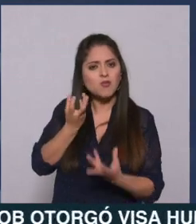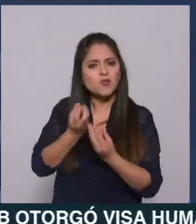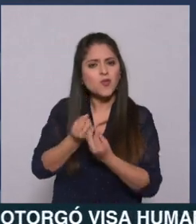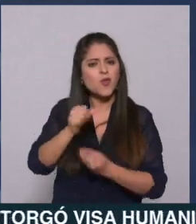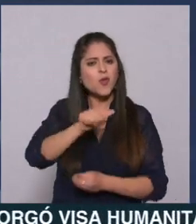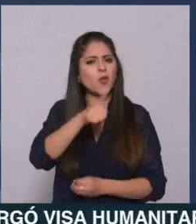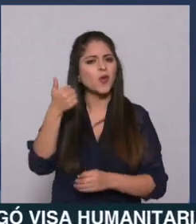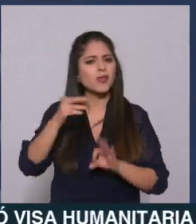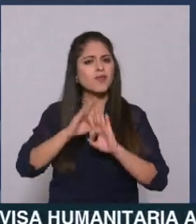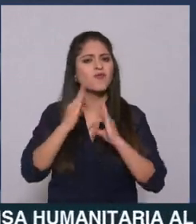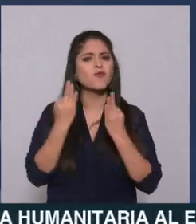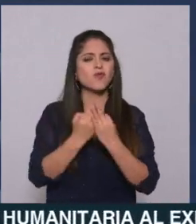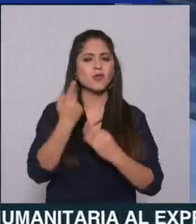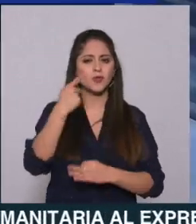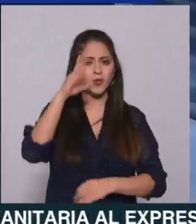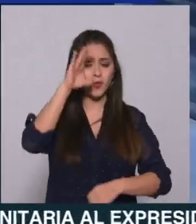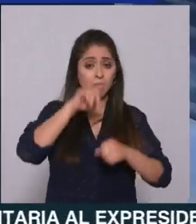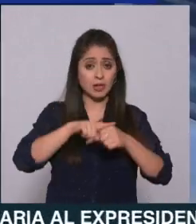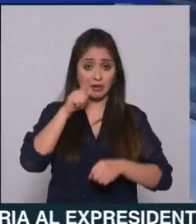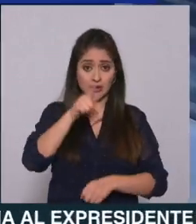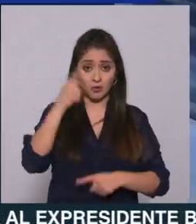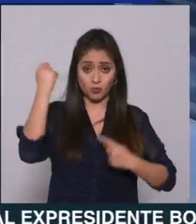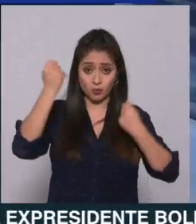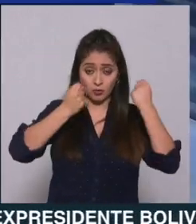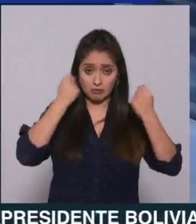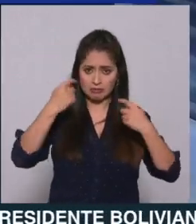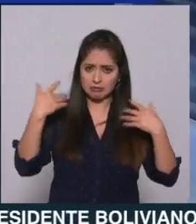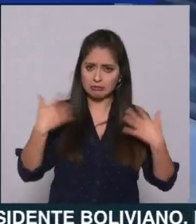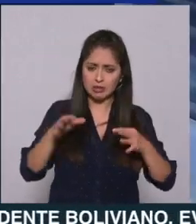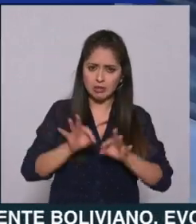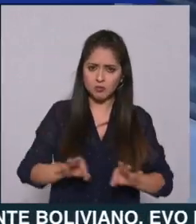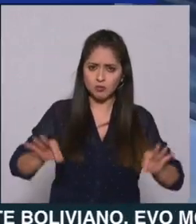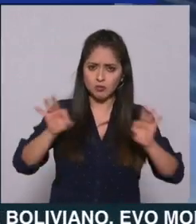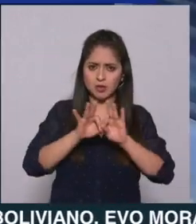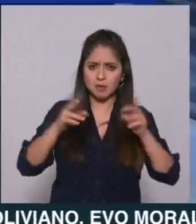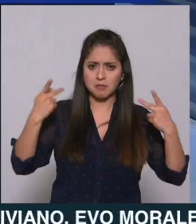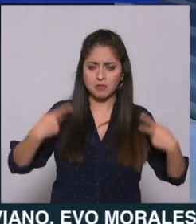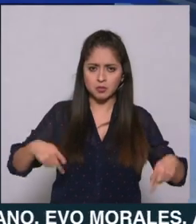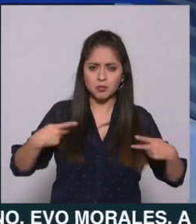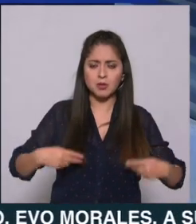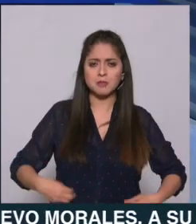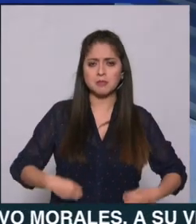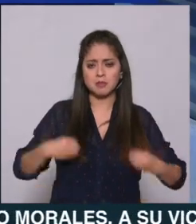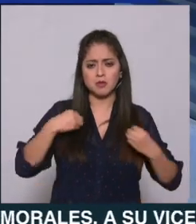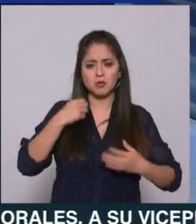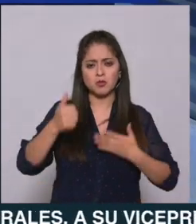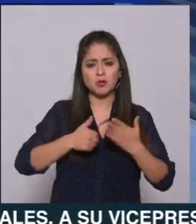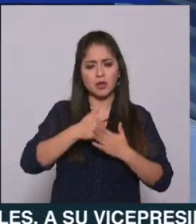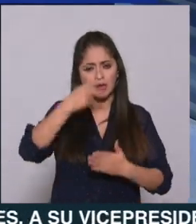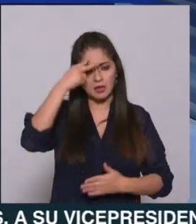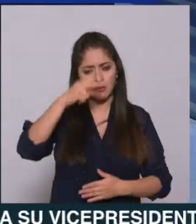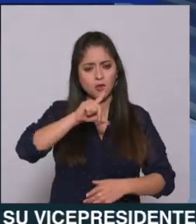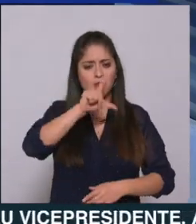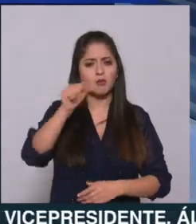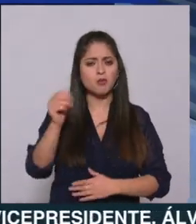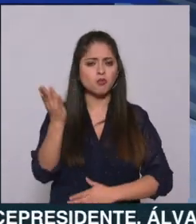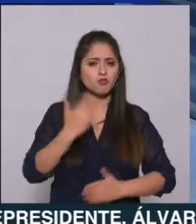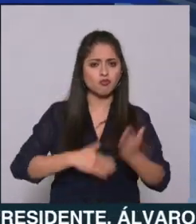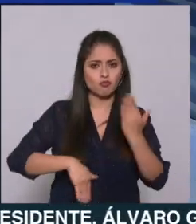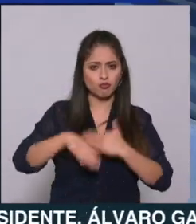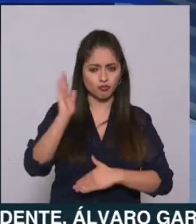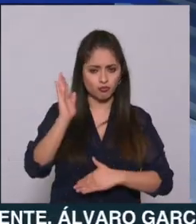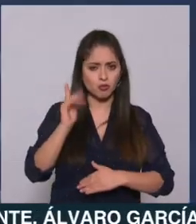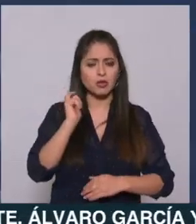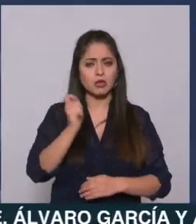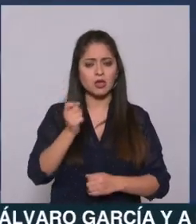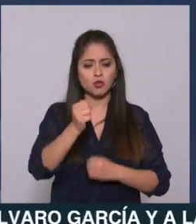a otro tipo de culturas que también es un turismo interesante para los capitalinos y que ahí pueden encontrar ayudando también al desarrollo social y